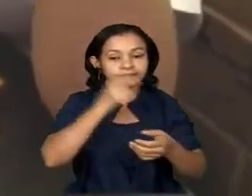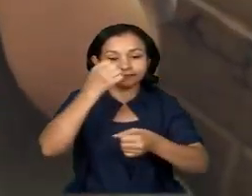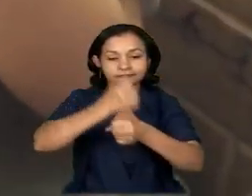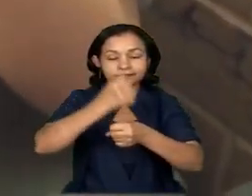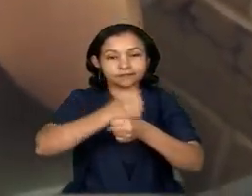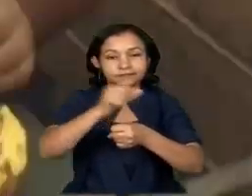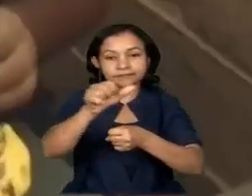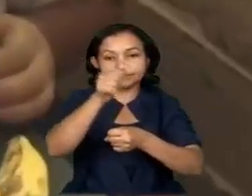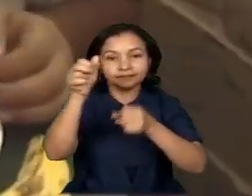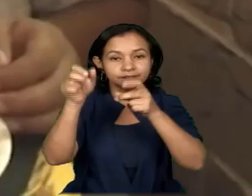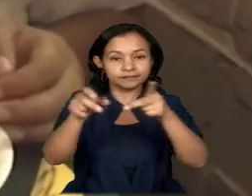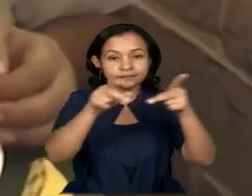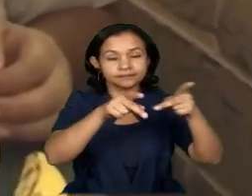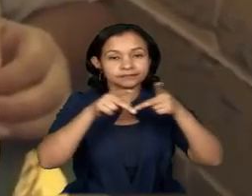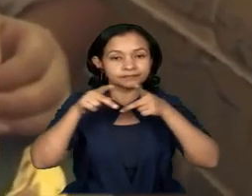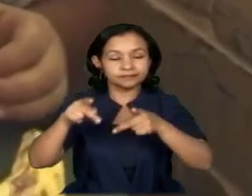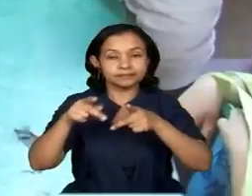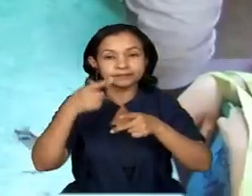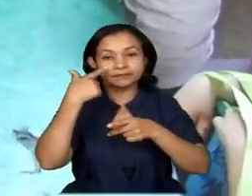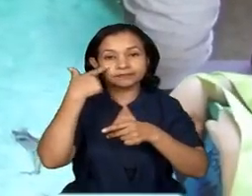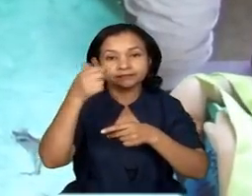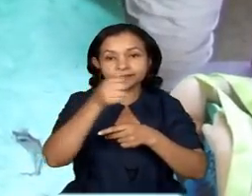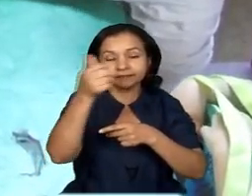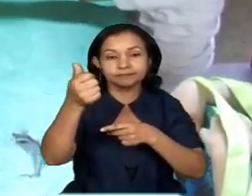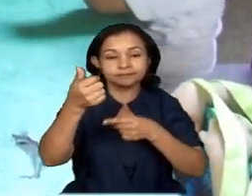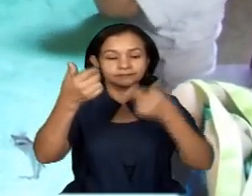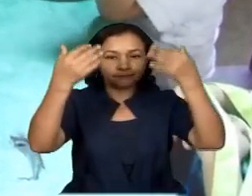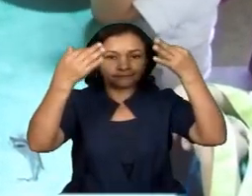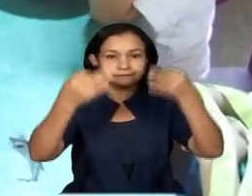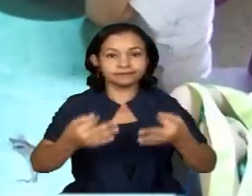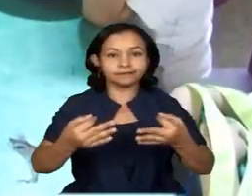otras personas, el respeto a los demás, la disciplina,